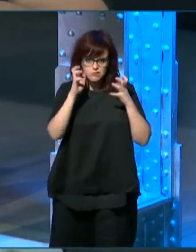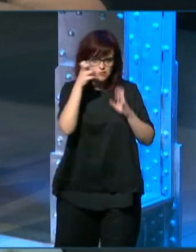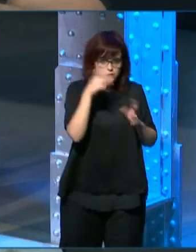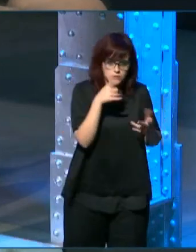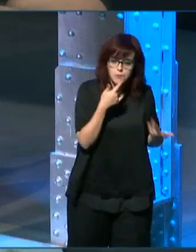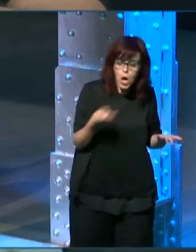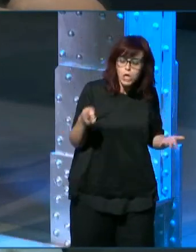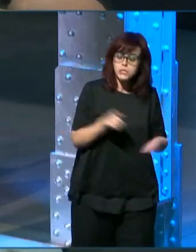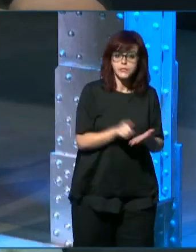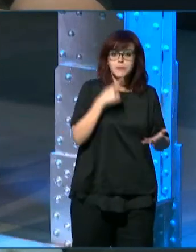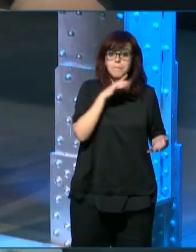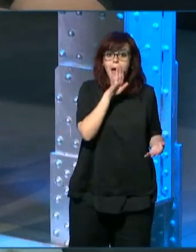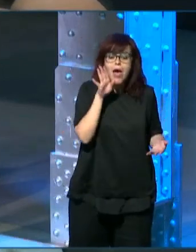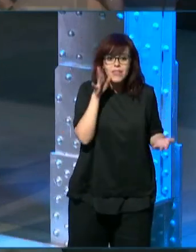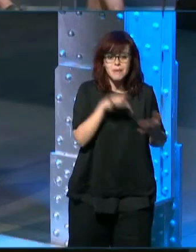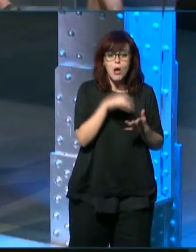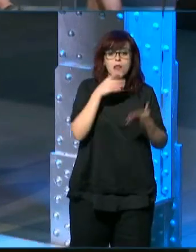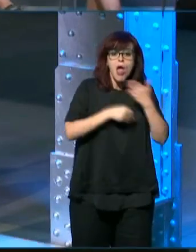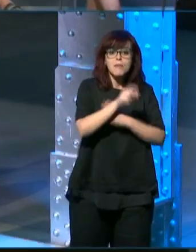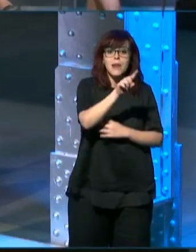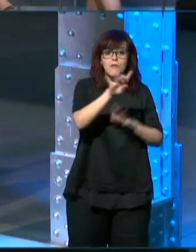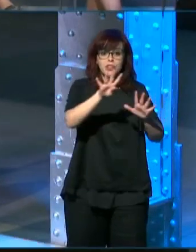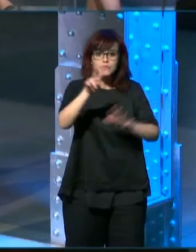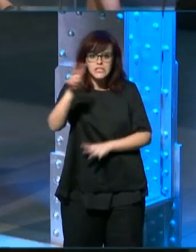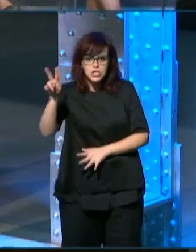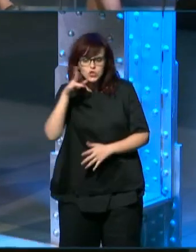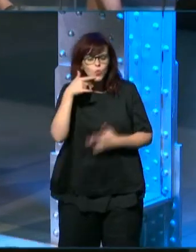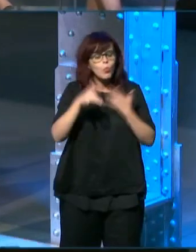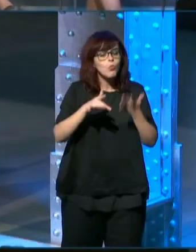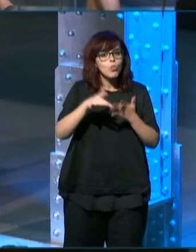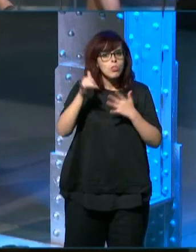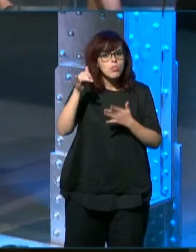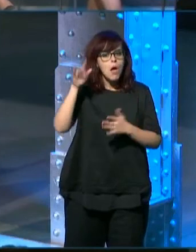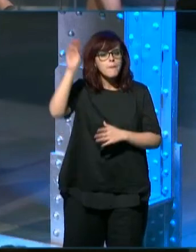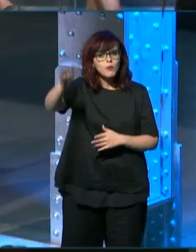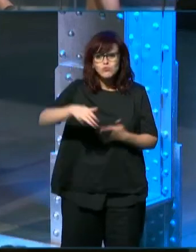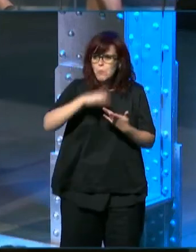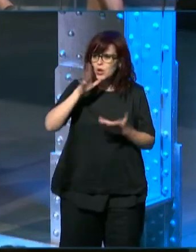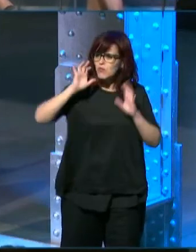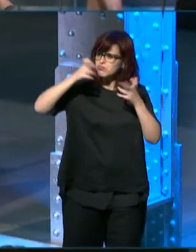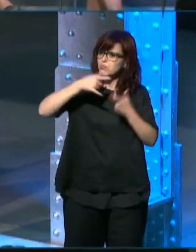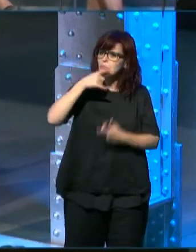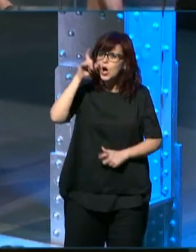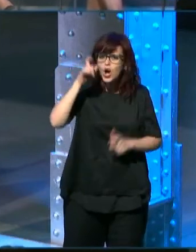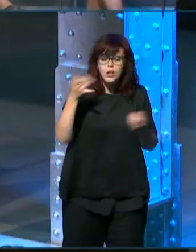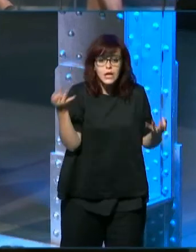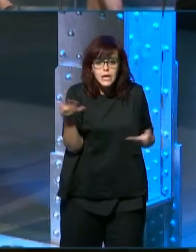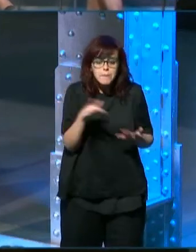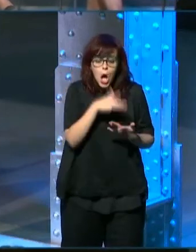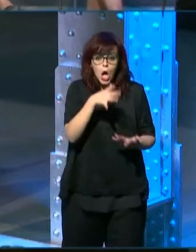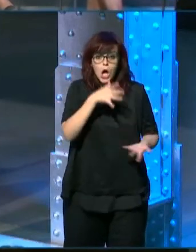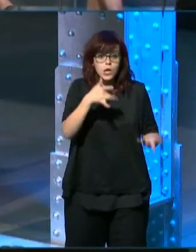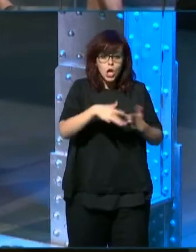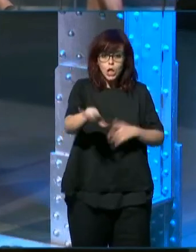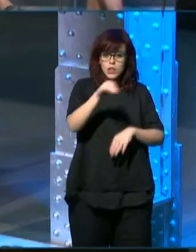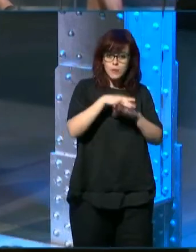Ya mi madre, que nació en el 22. Y yo le pregunté en una ocasión, ¿pero por qué? ¿Por qué? Dice, porque hijo, porque